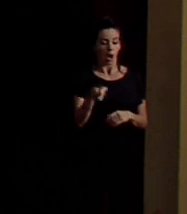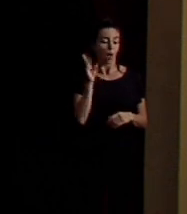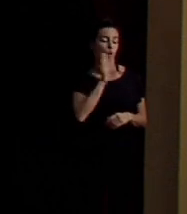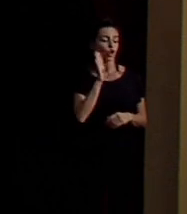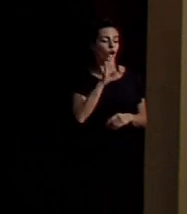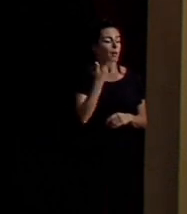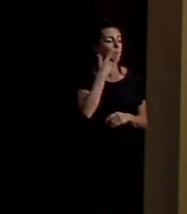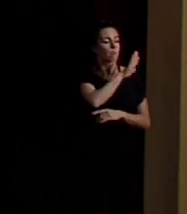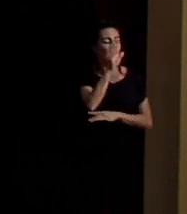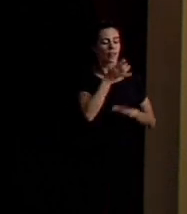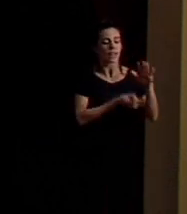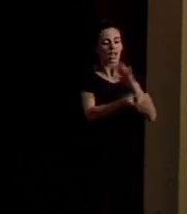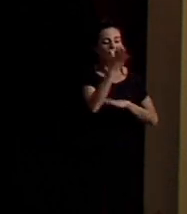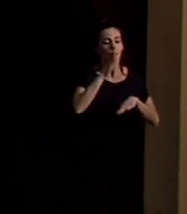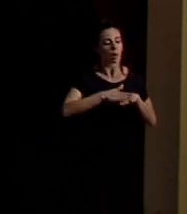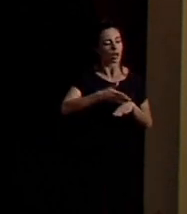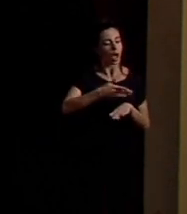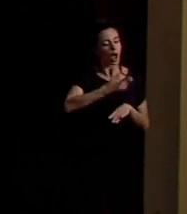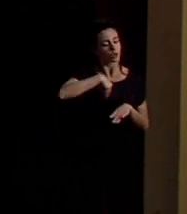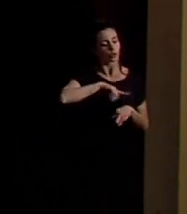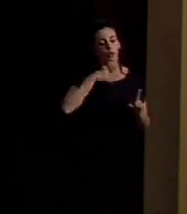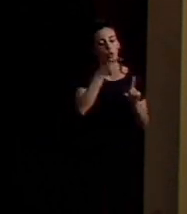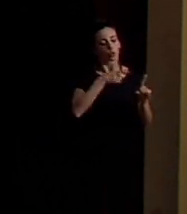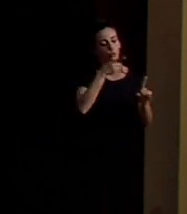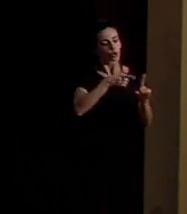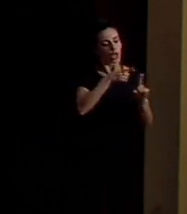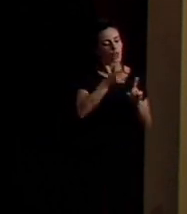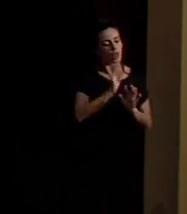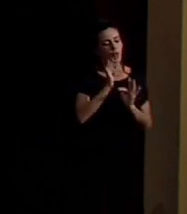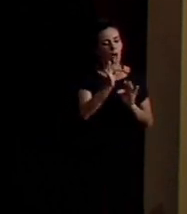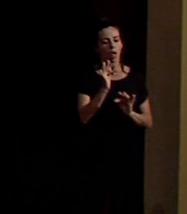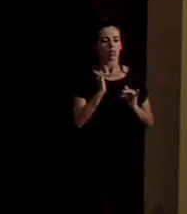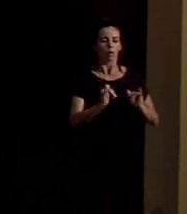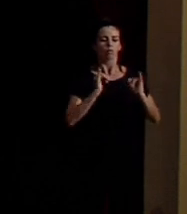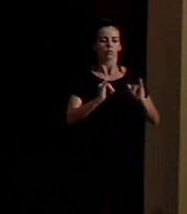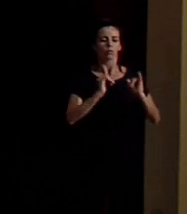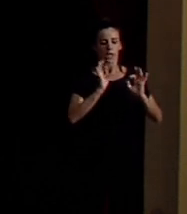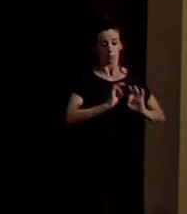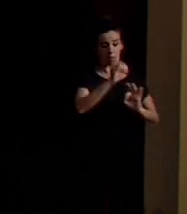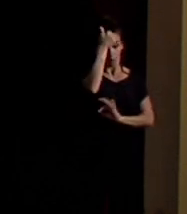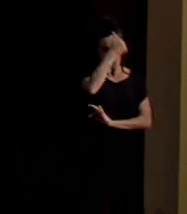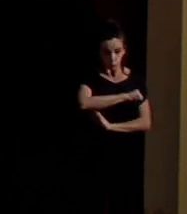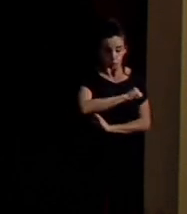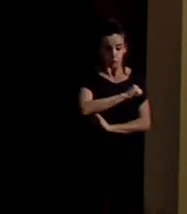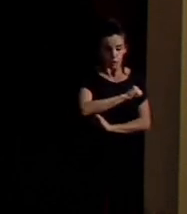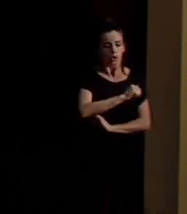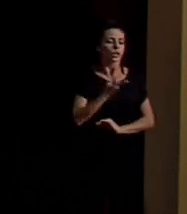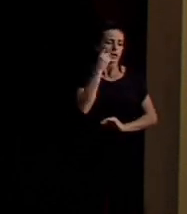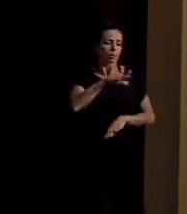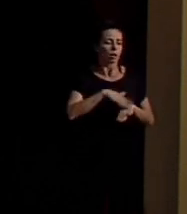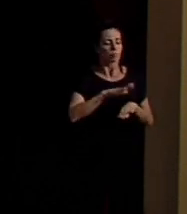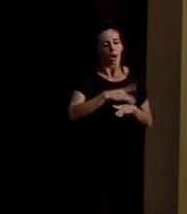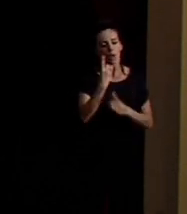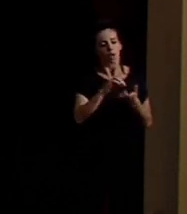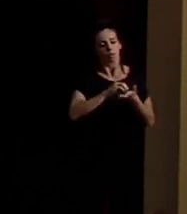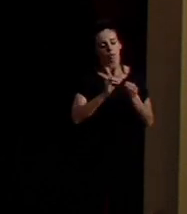parece diseñada para nuestro uso y disfrute, y digo especialmente masculino, y para que de alguna manera